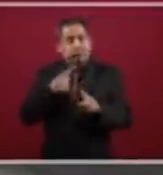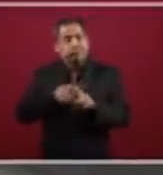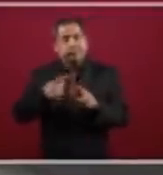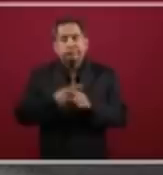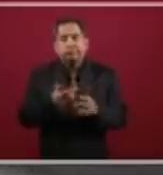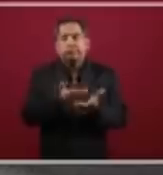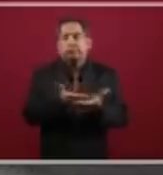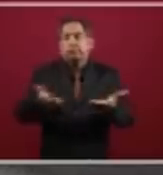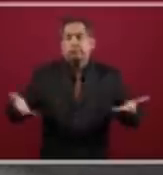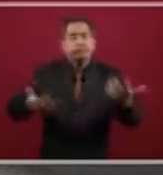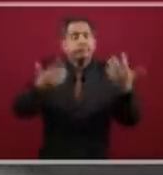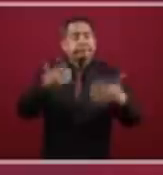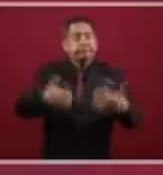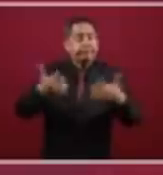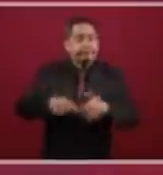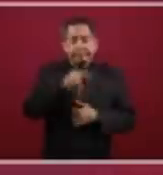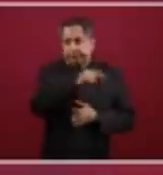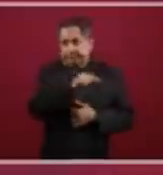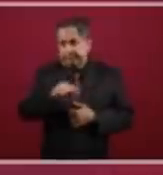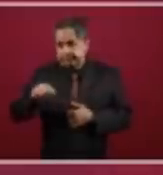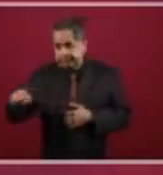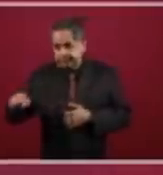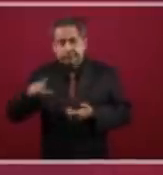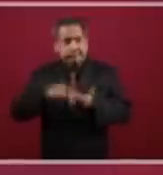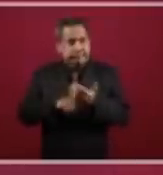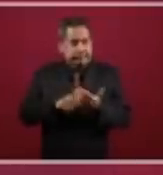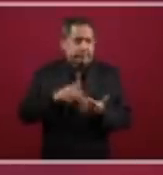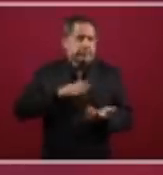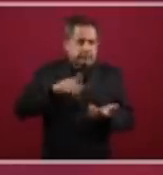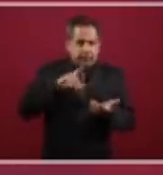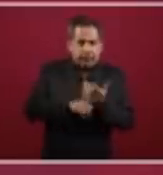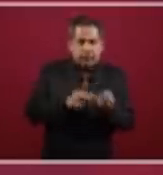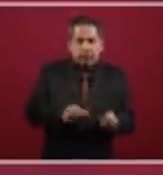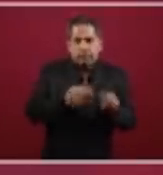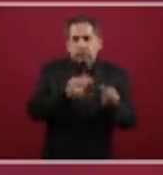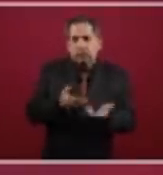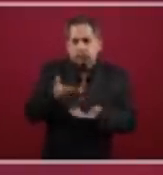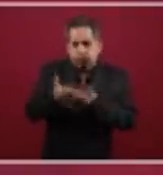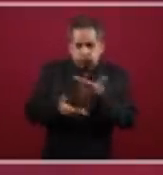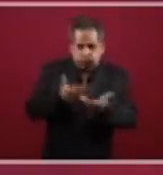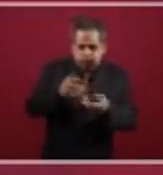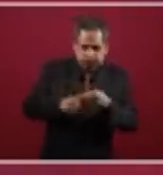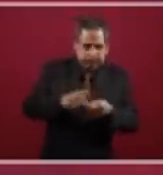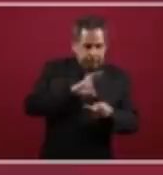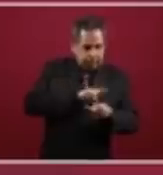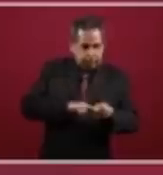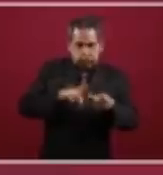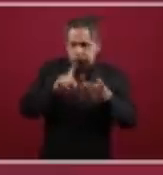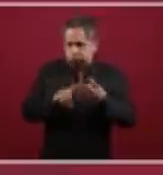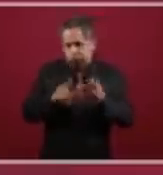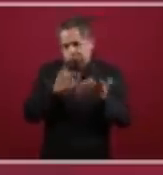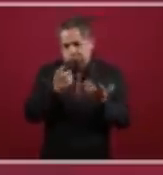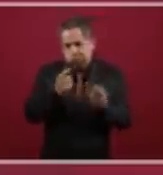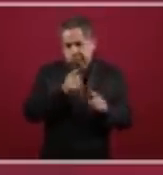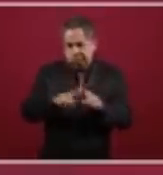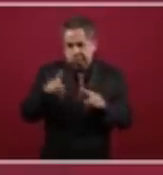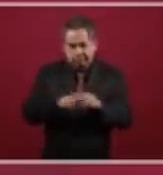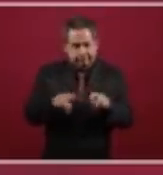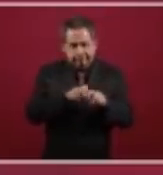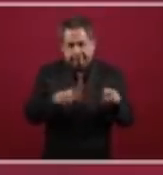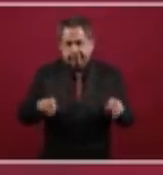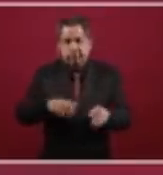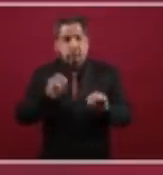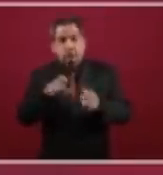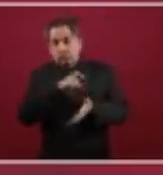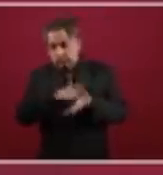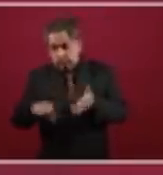distintas empresas que ofrecen los servicios, la renta, la compra que se